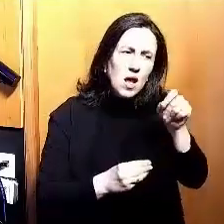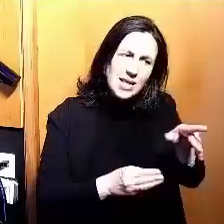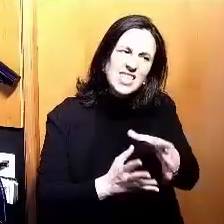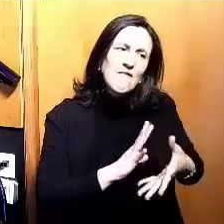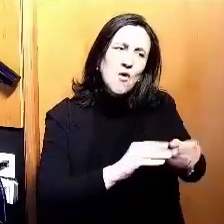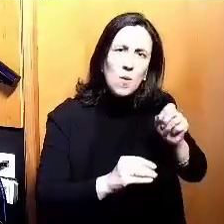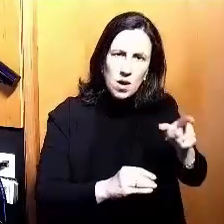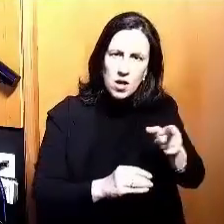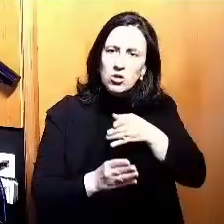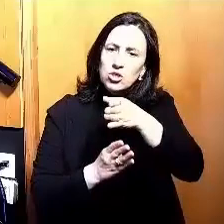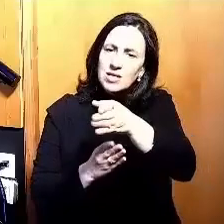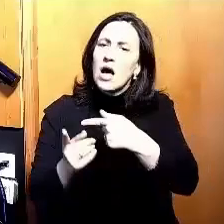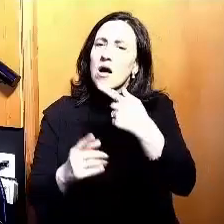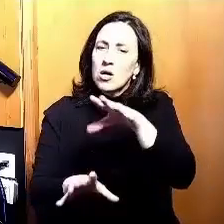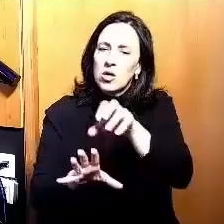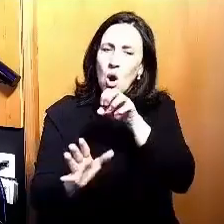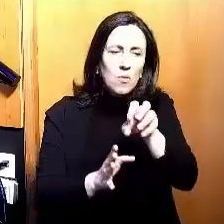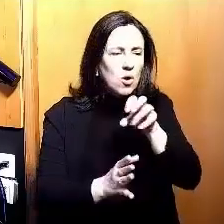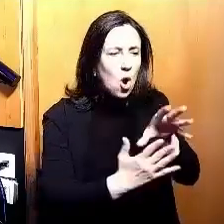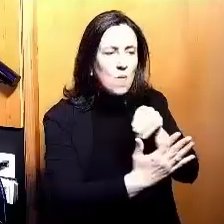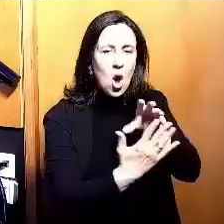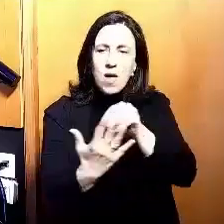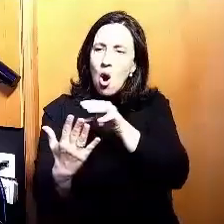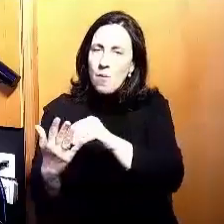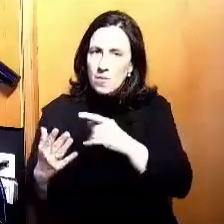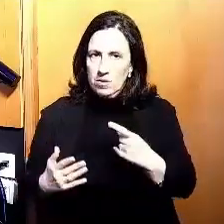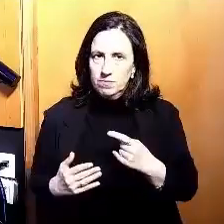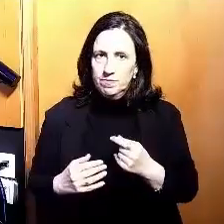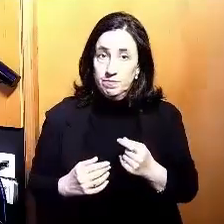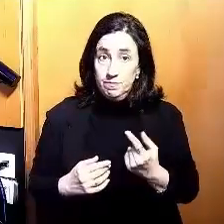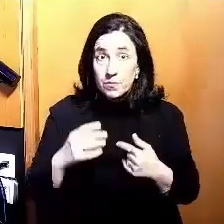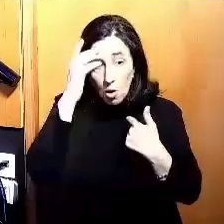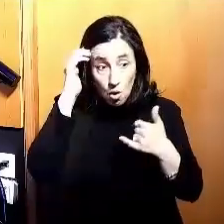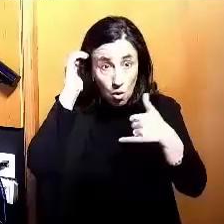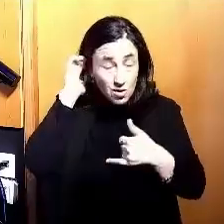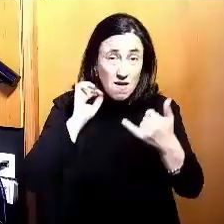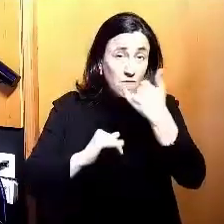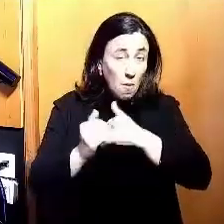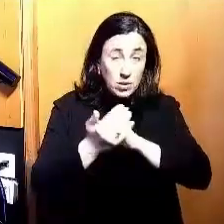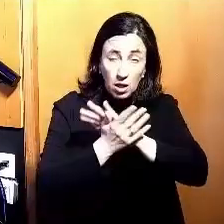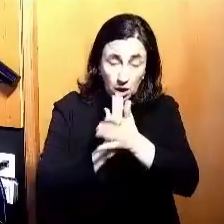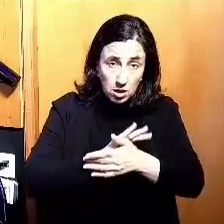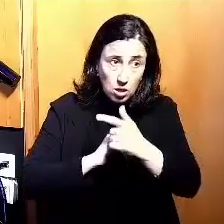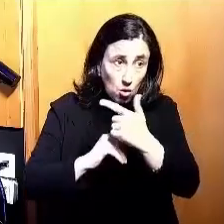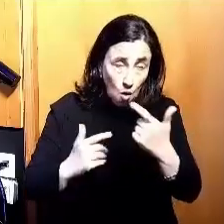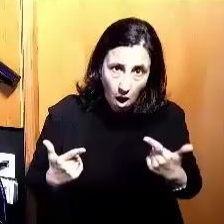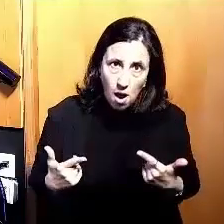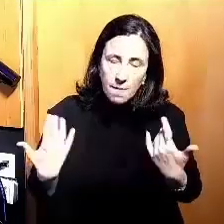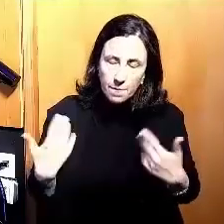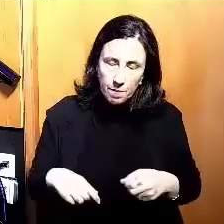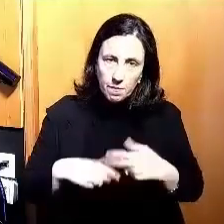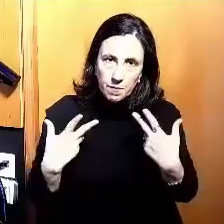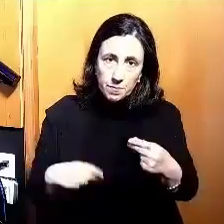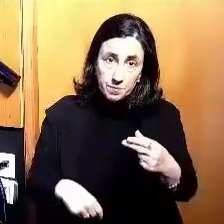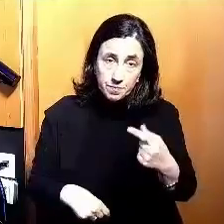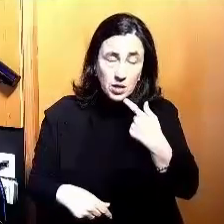determinados proyectos que en países, por ejemplo, con elecciones o con desinformación? Hoy la cantidad de desinformación que se está viendo en redes en campañas como la de